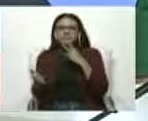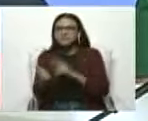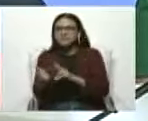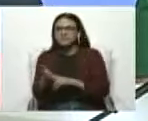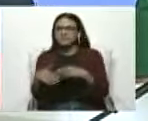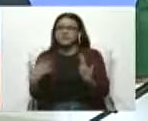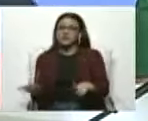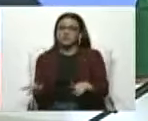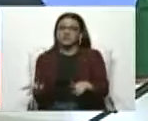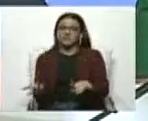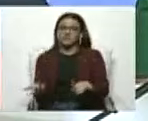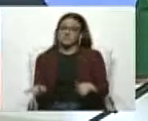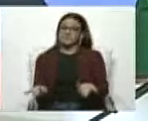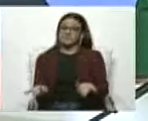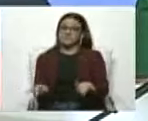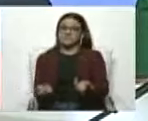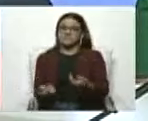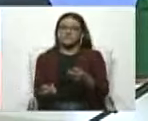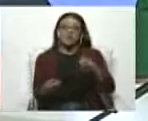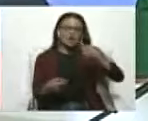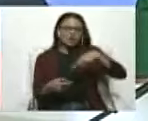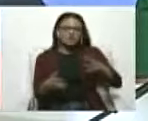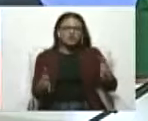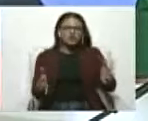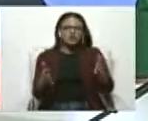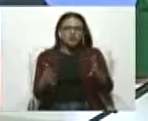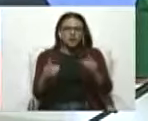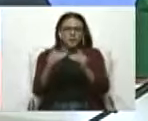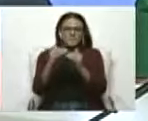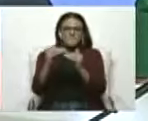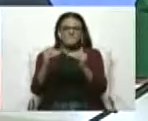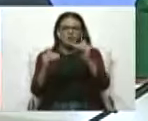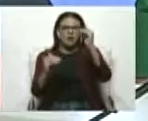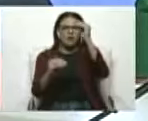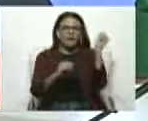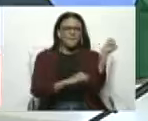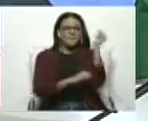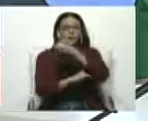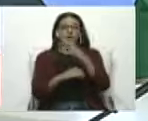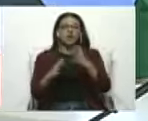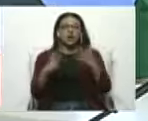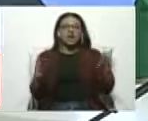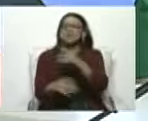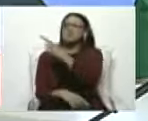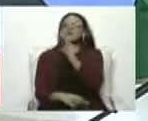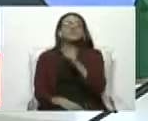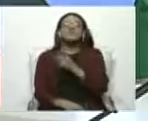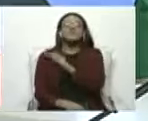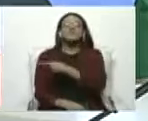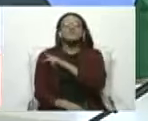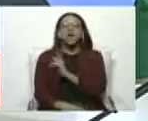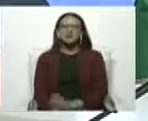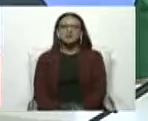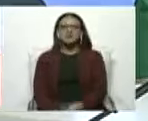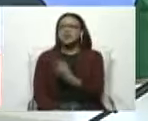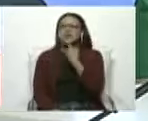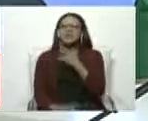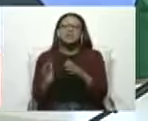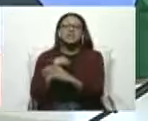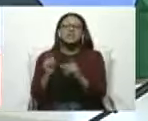resultados. Nosotros vamos a ganar 40 puntos y ellos van a decir fraude. Ganamos por 20 puntos, van a decir